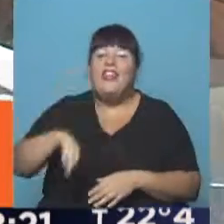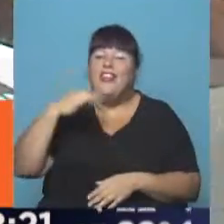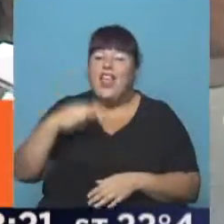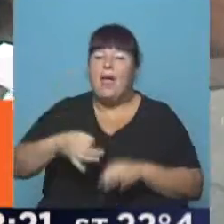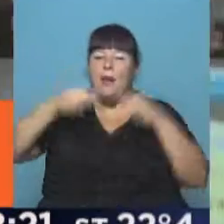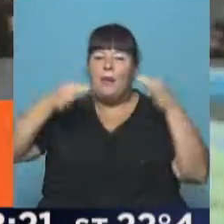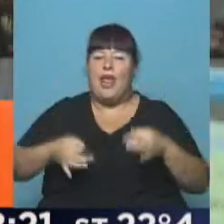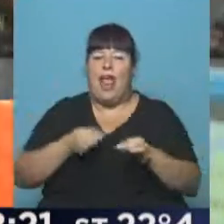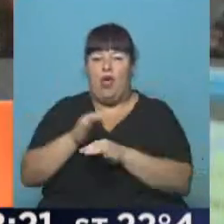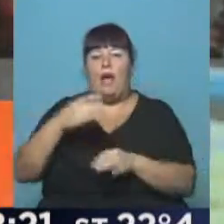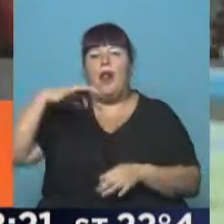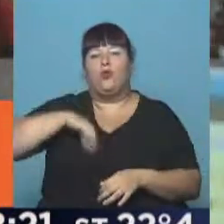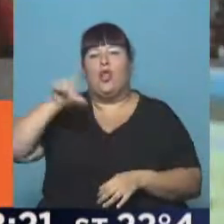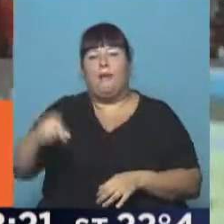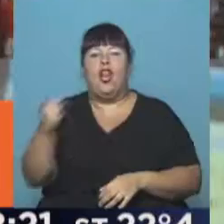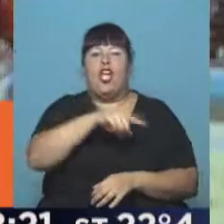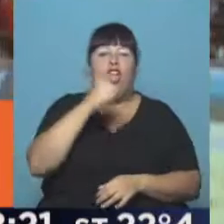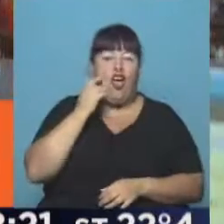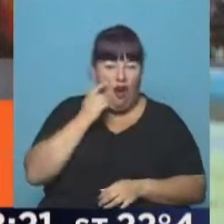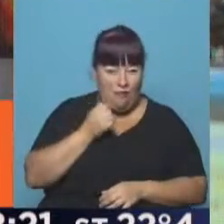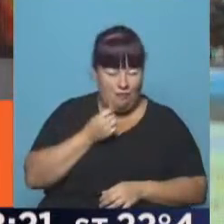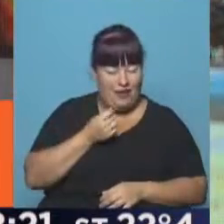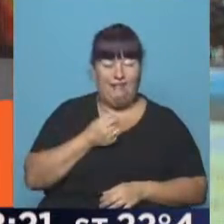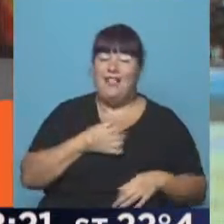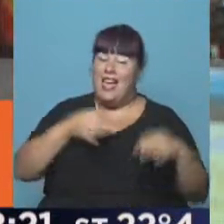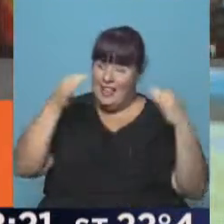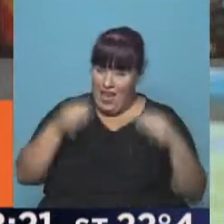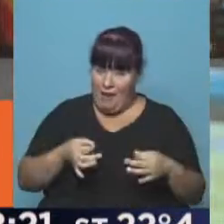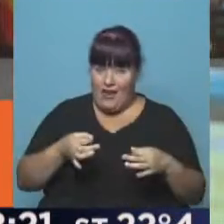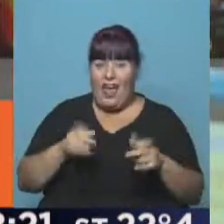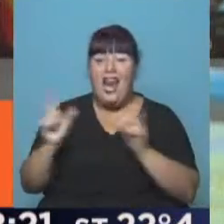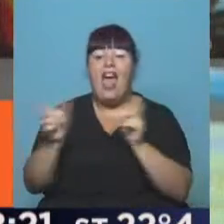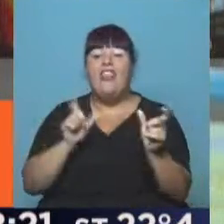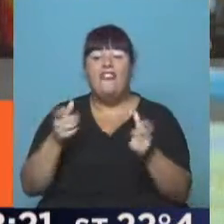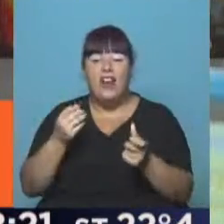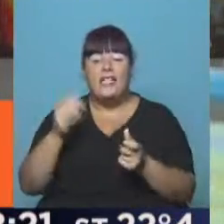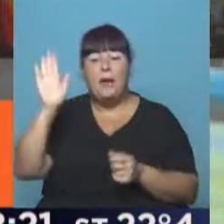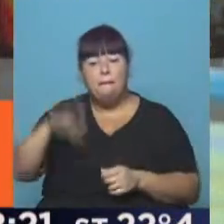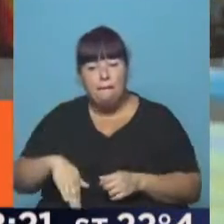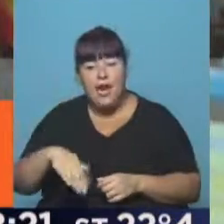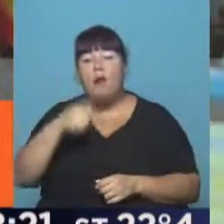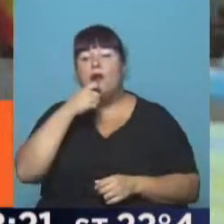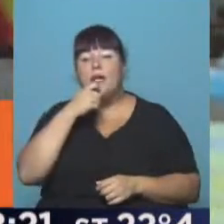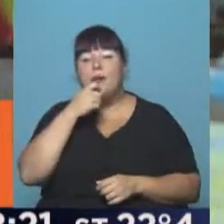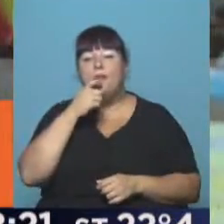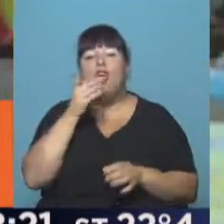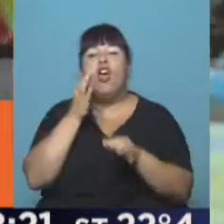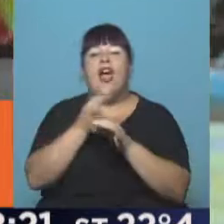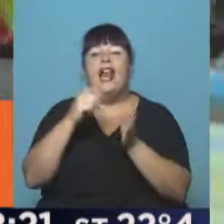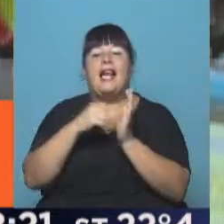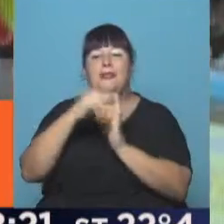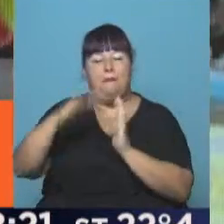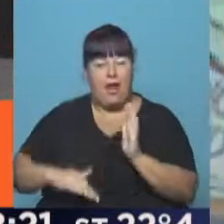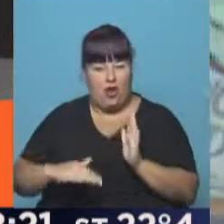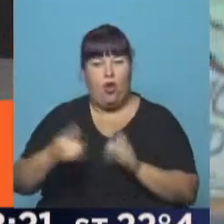bien educada para ganar menos que un varón, porque en verdad la brecha es menor cuando la calificación